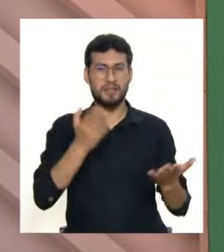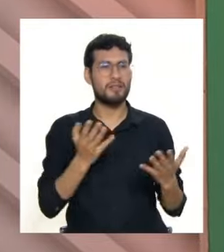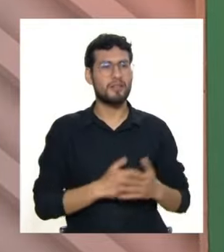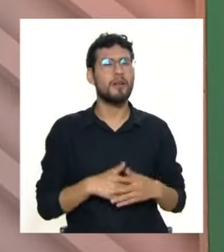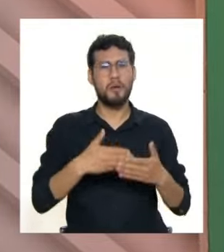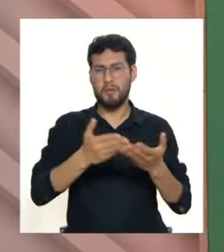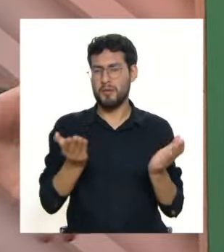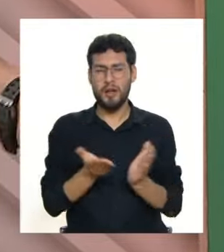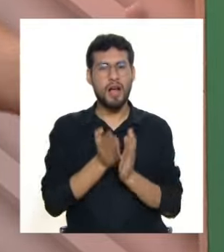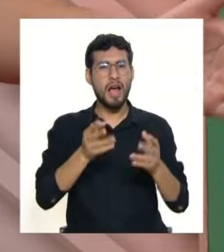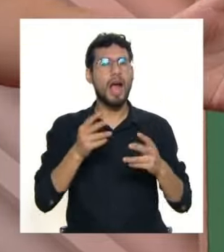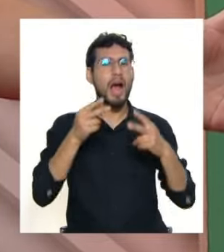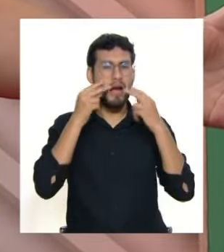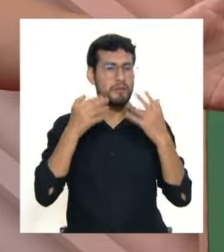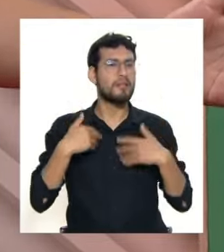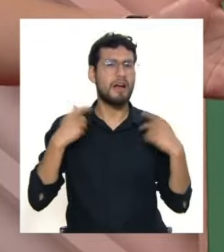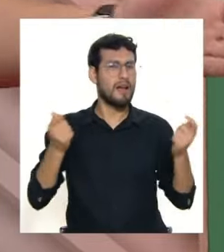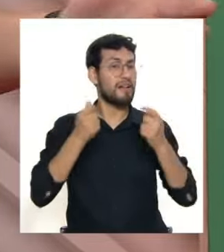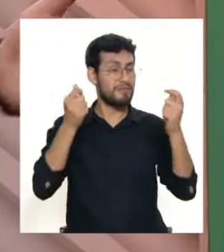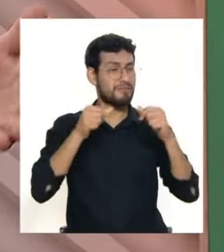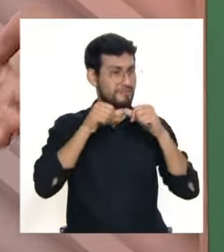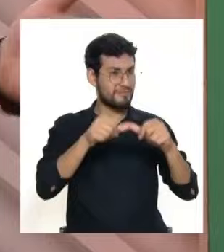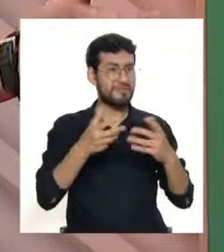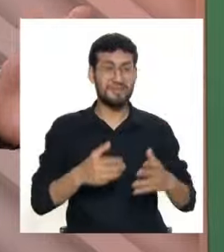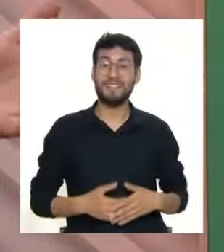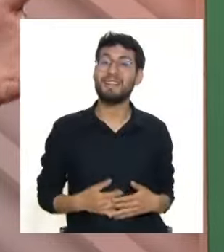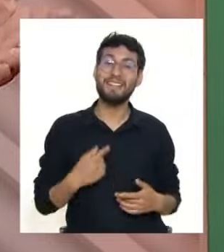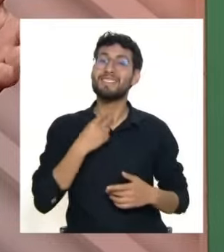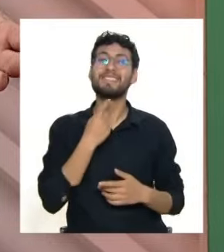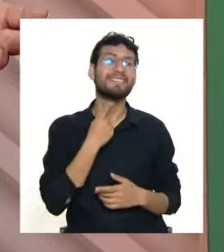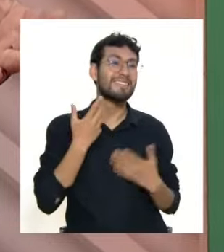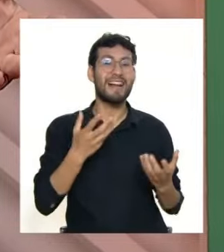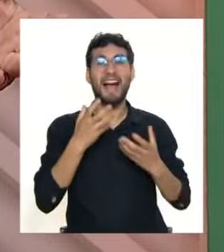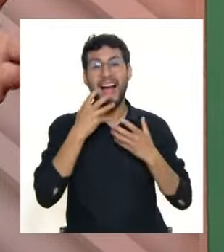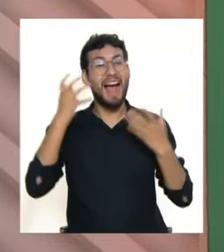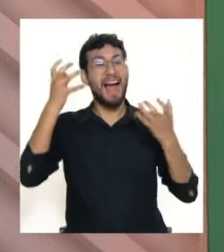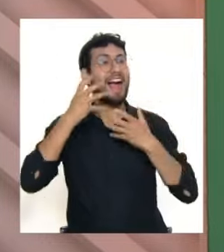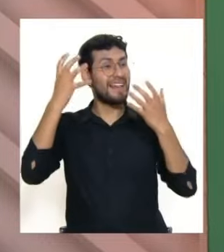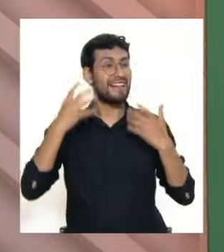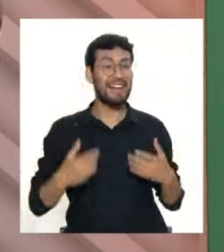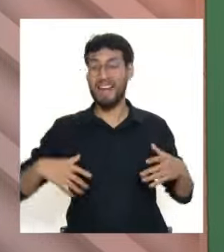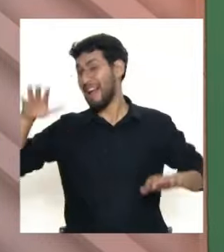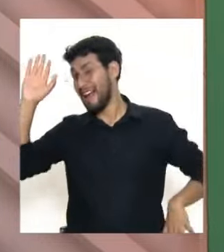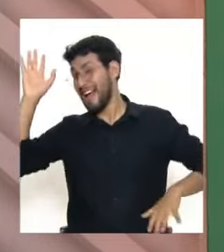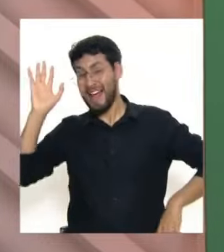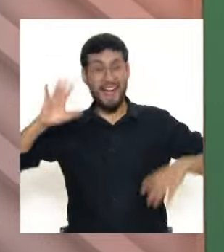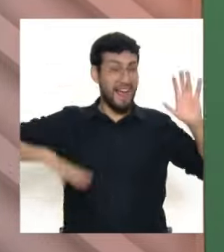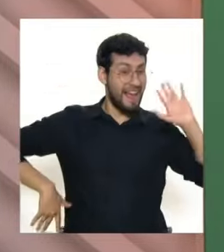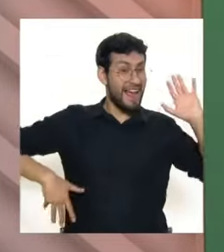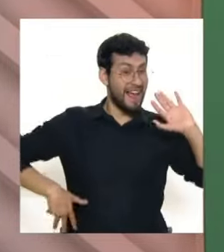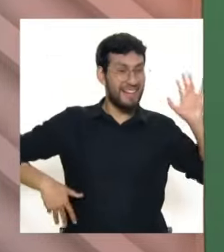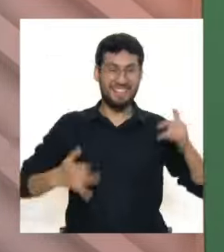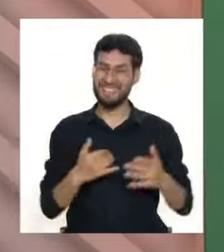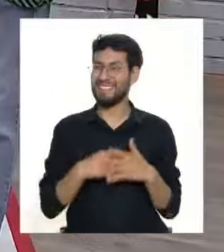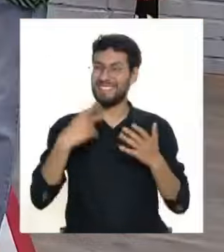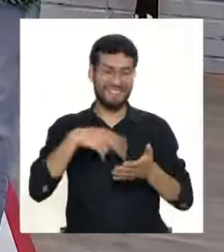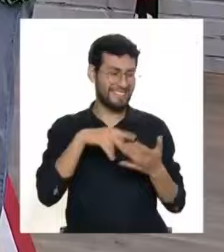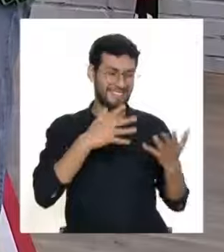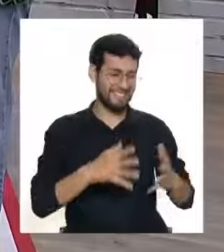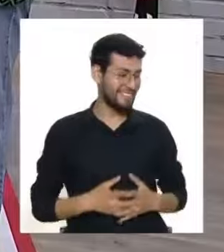todos los platos amazónicos. Seguimos con la fiesta, uh-huh. Aunque ya no da la voz de tanto estar, pues... ¡Guaco! De la alegría. ¡Guaco! Gritando,